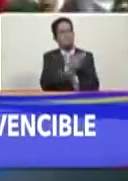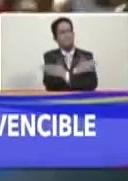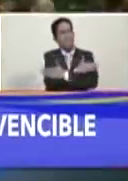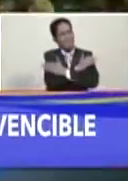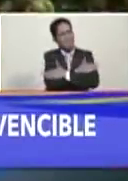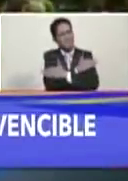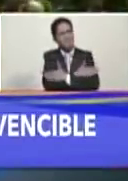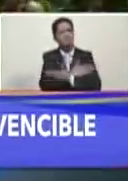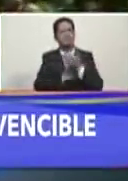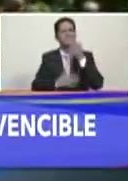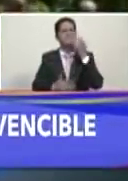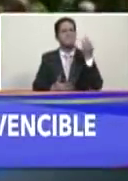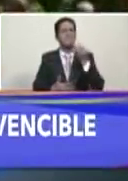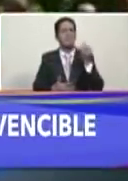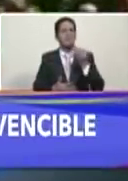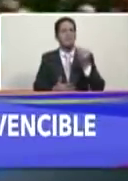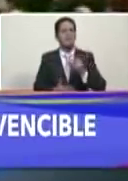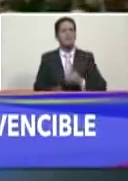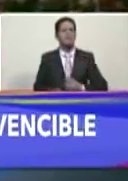Los felicito.